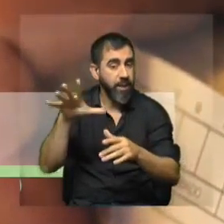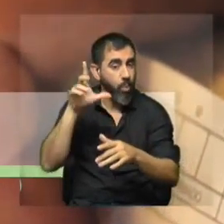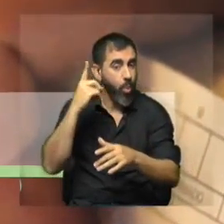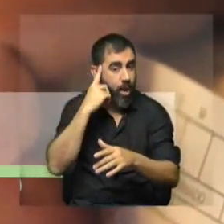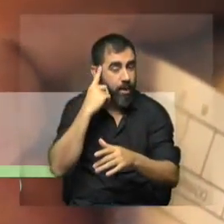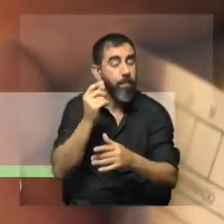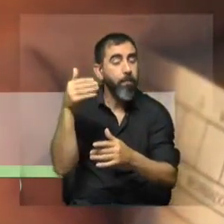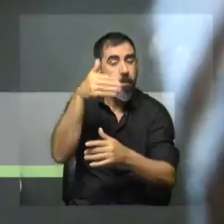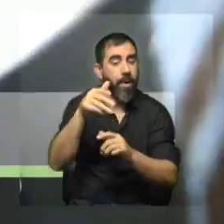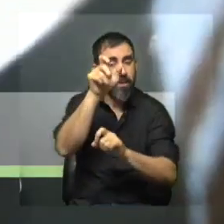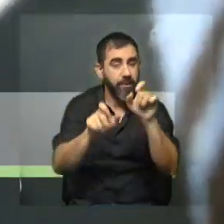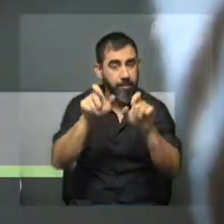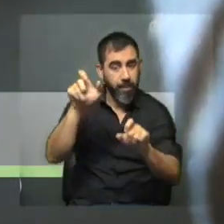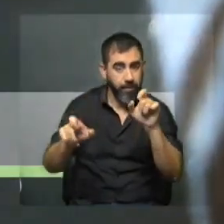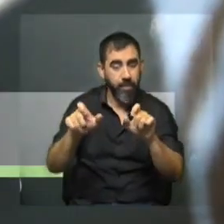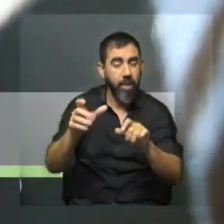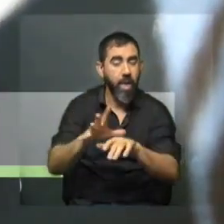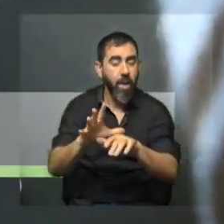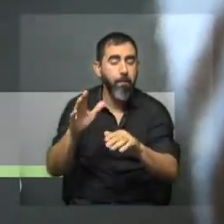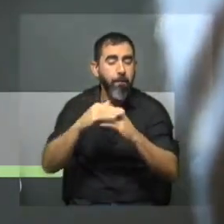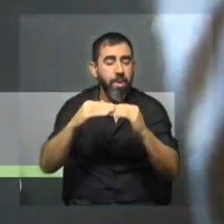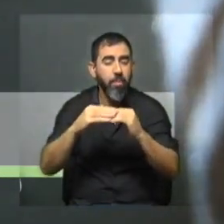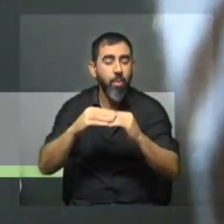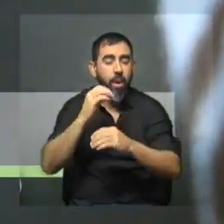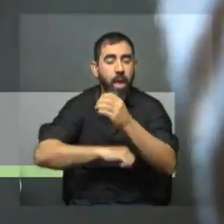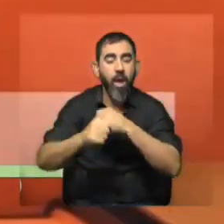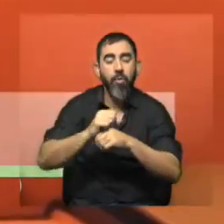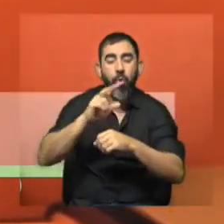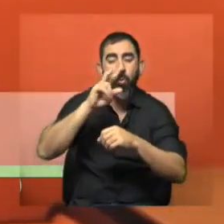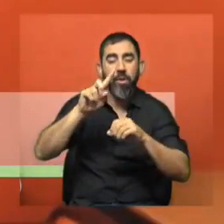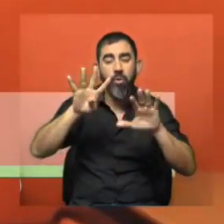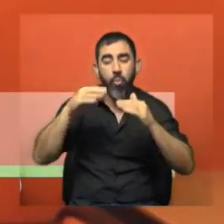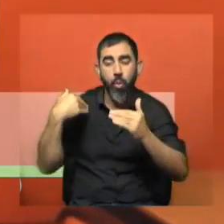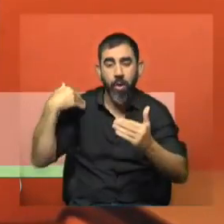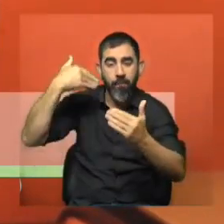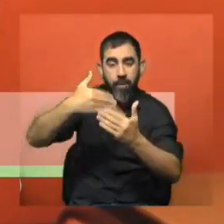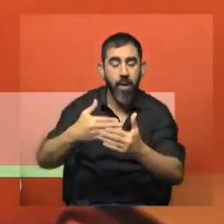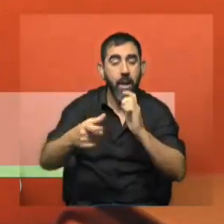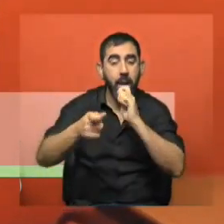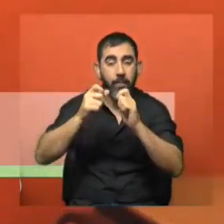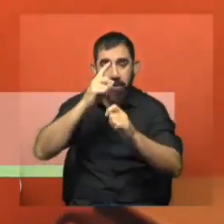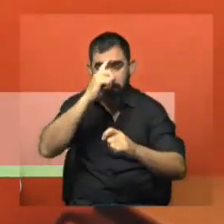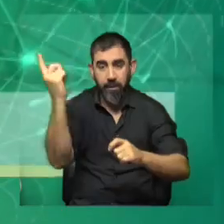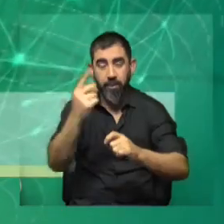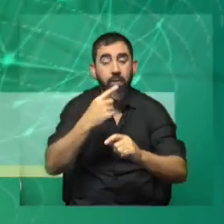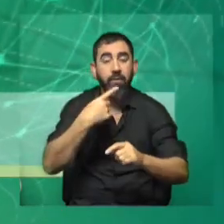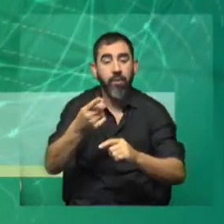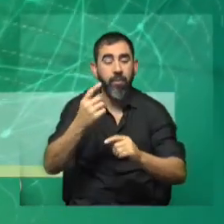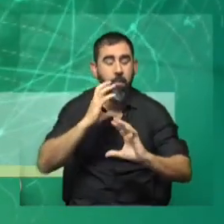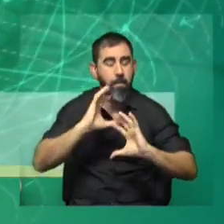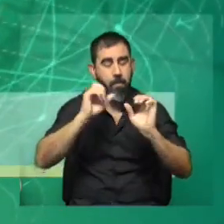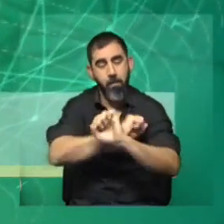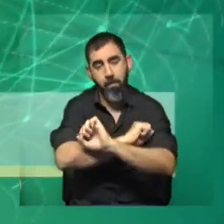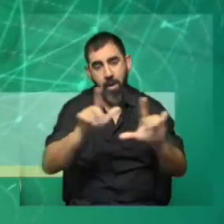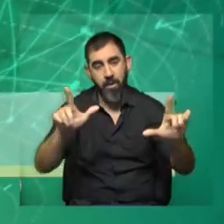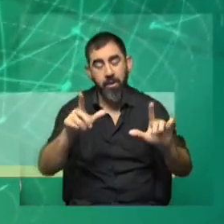su participación en las maniobras que datan al menos desde el año 2019. La prensa internacional definió el caso como un escándalo,